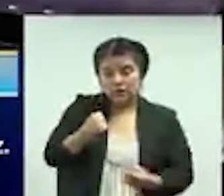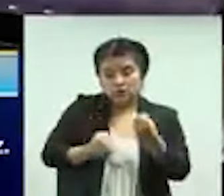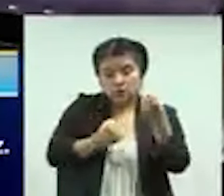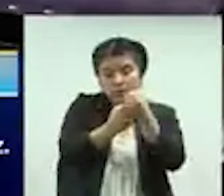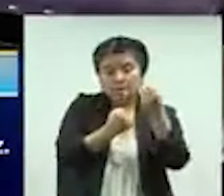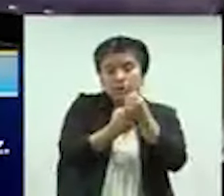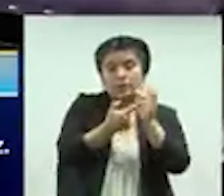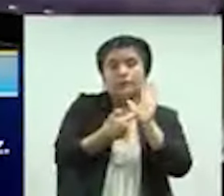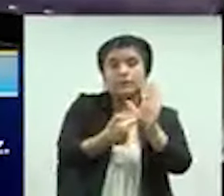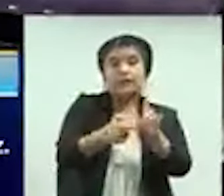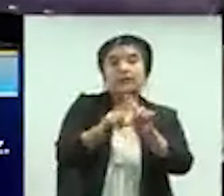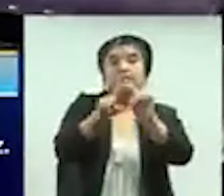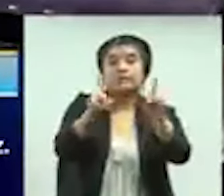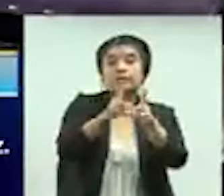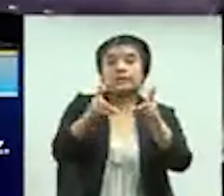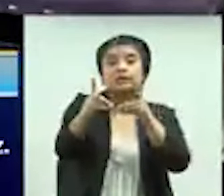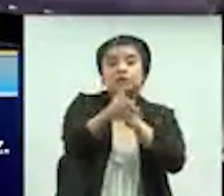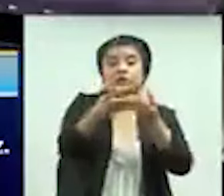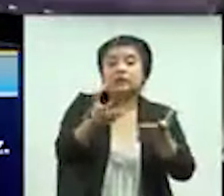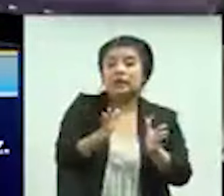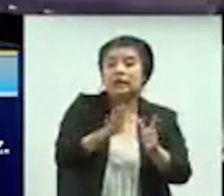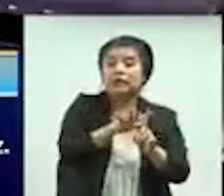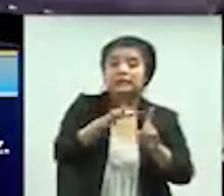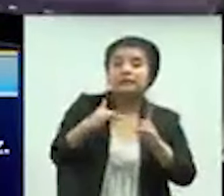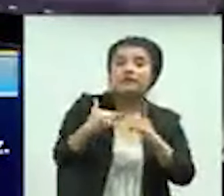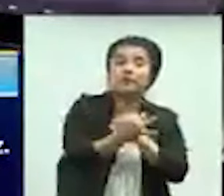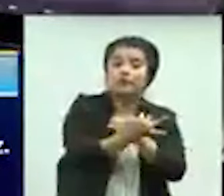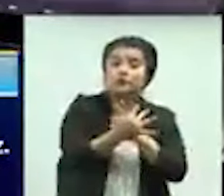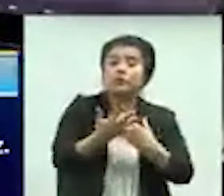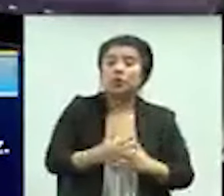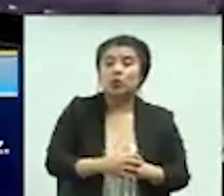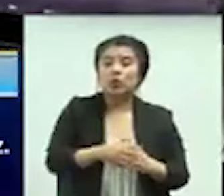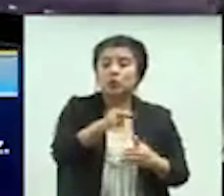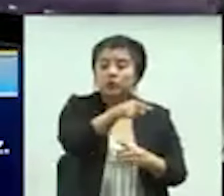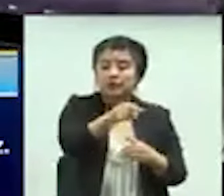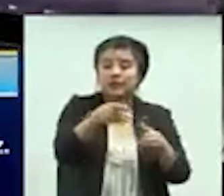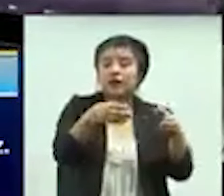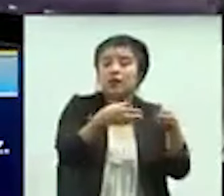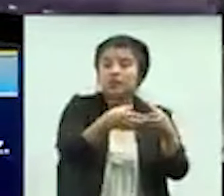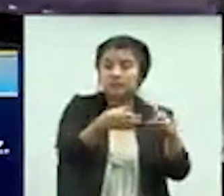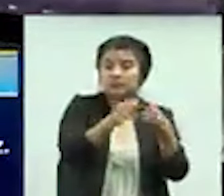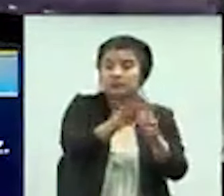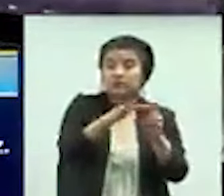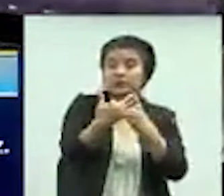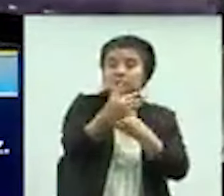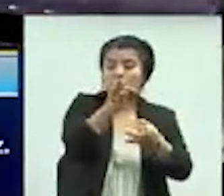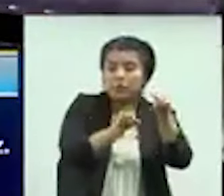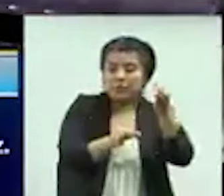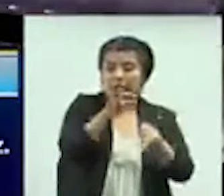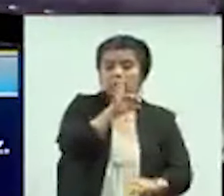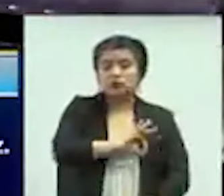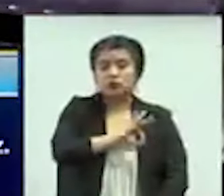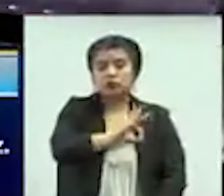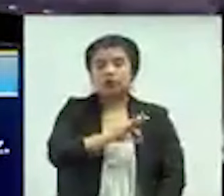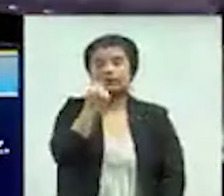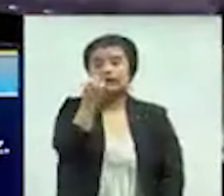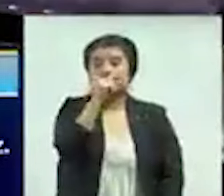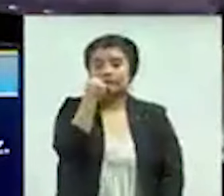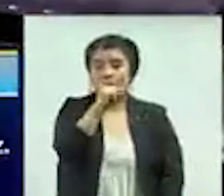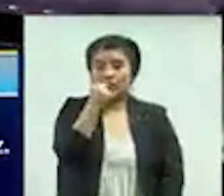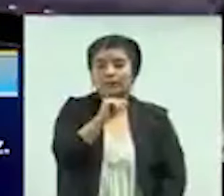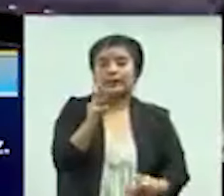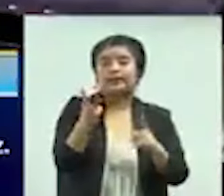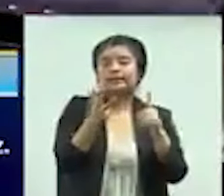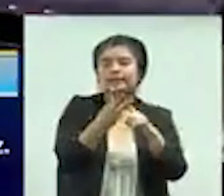en varias instancias como la condición sobre la Comisión de la Condición Jurídica y Social de la Mujer, la